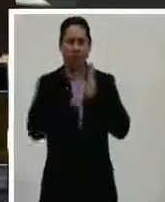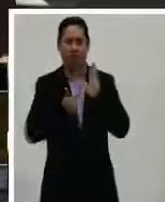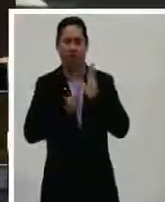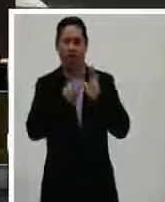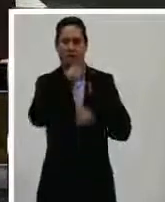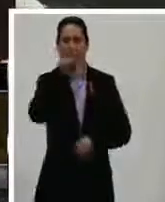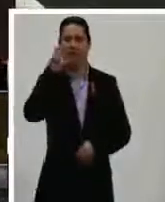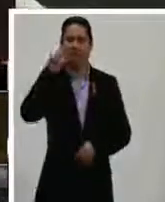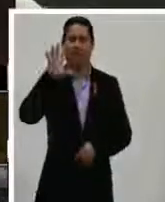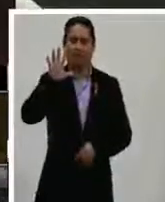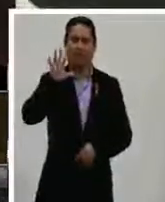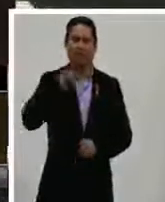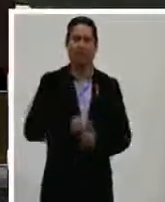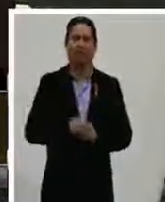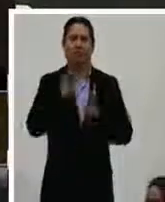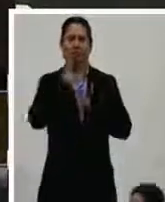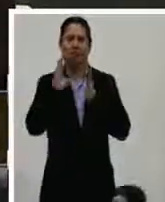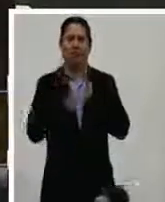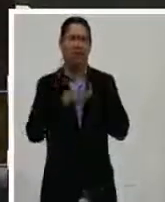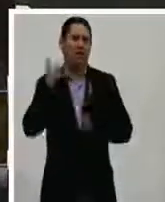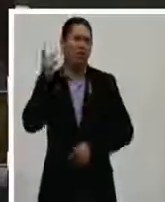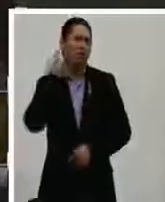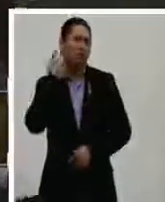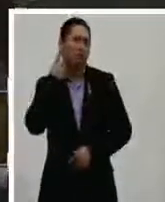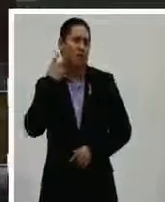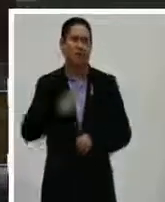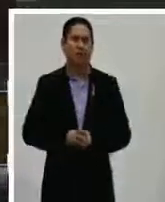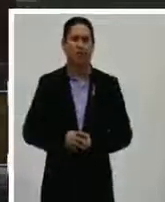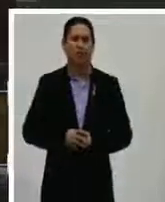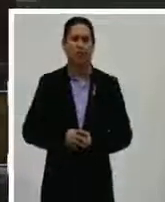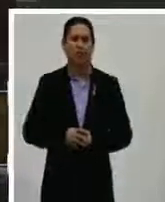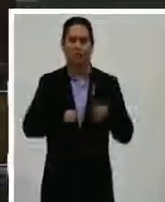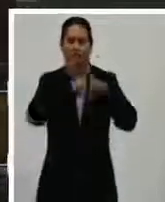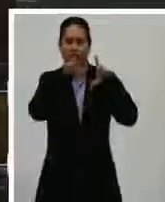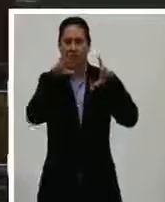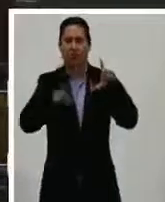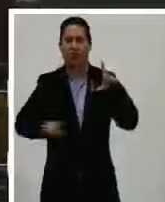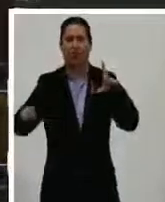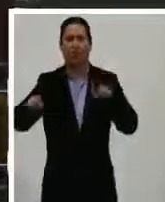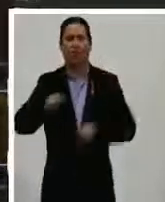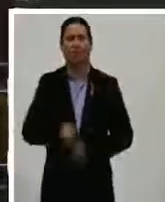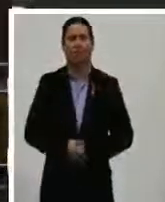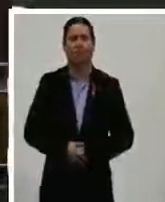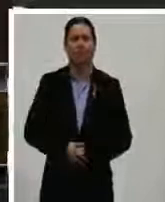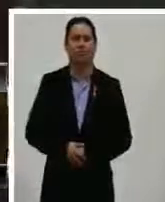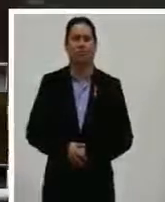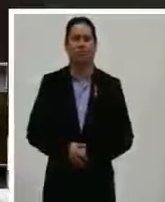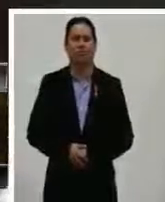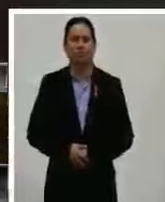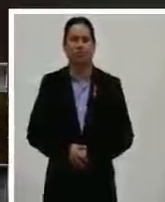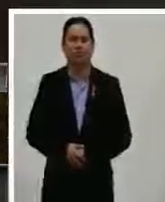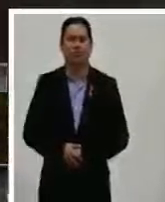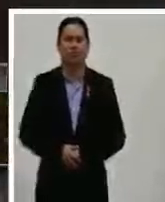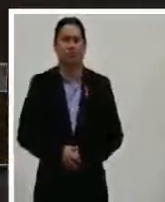135 de la constitución política de los estados unidos mexicanos